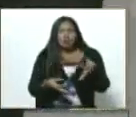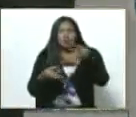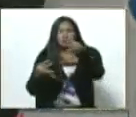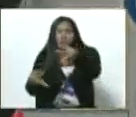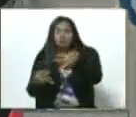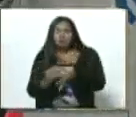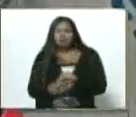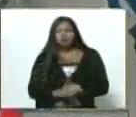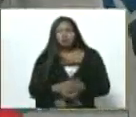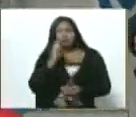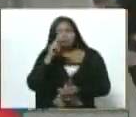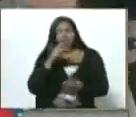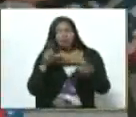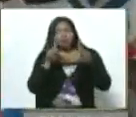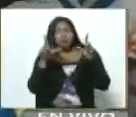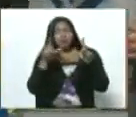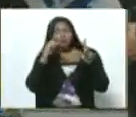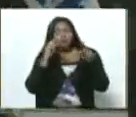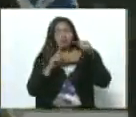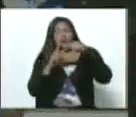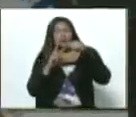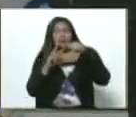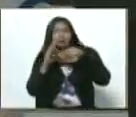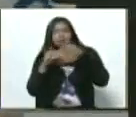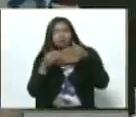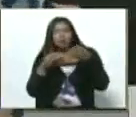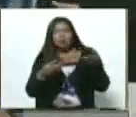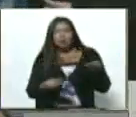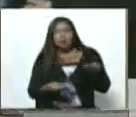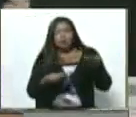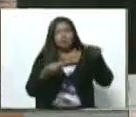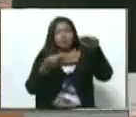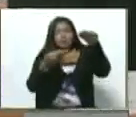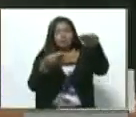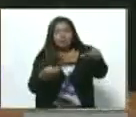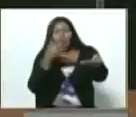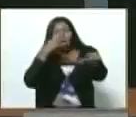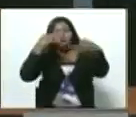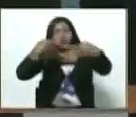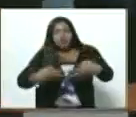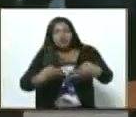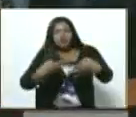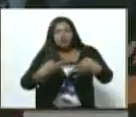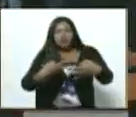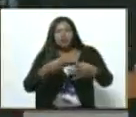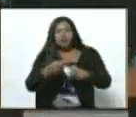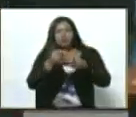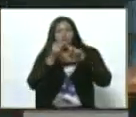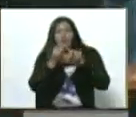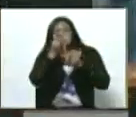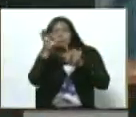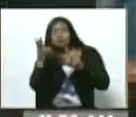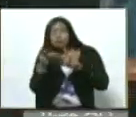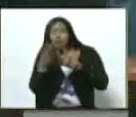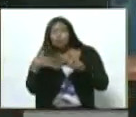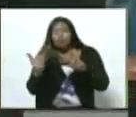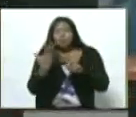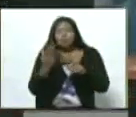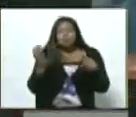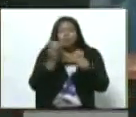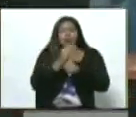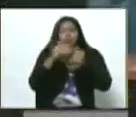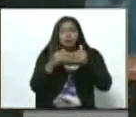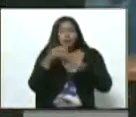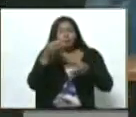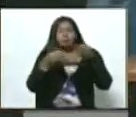Observan entonces a través de las pantallas de Venezolana de Televisión cómo se hace entrega del listado de elegibles a magistrados y magistradas del Tribunal